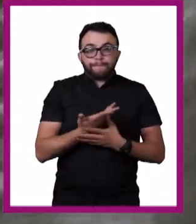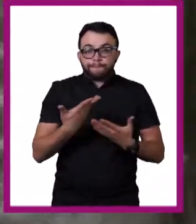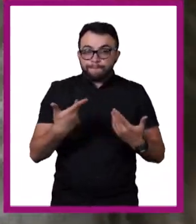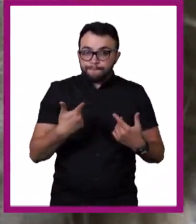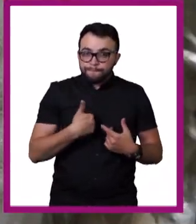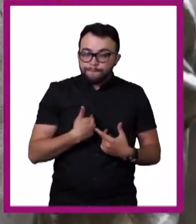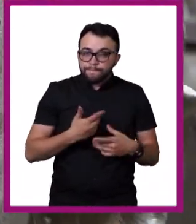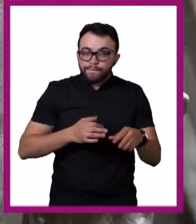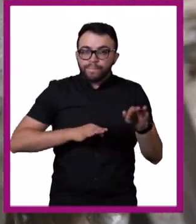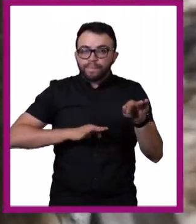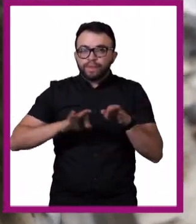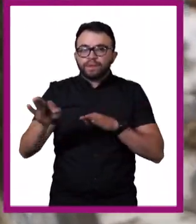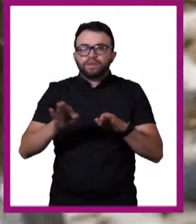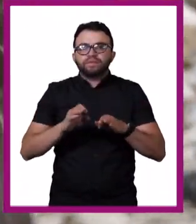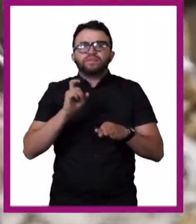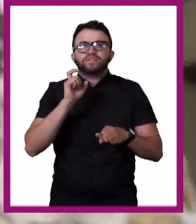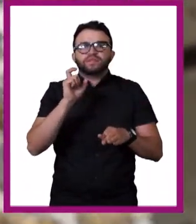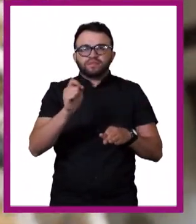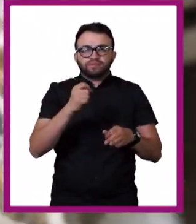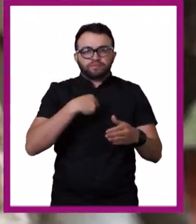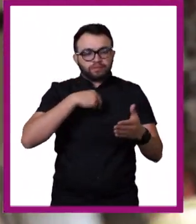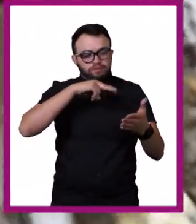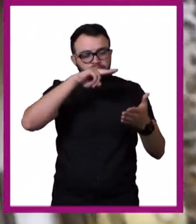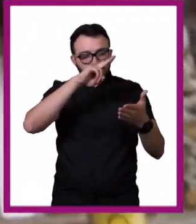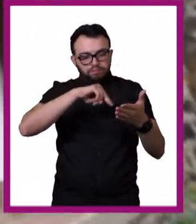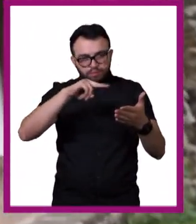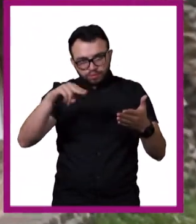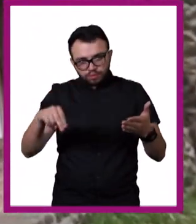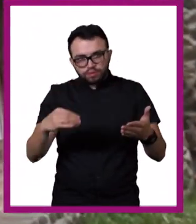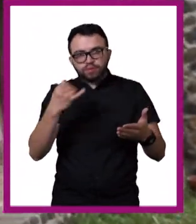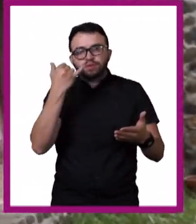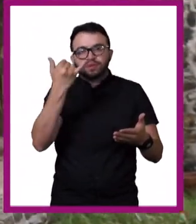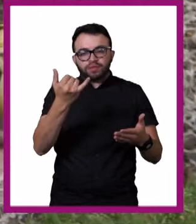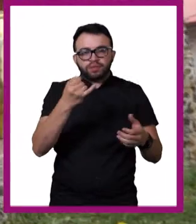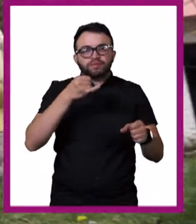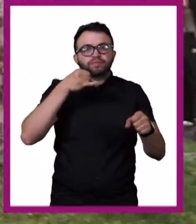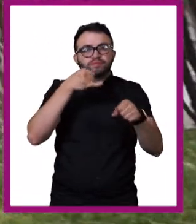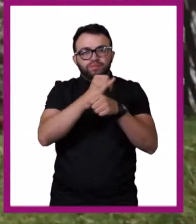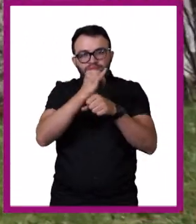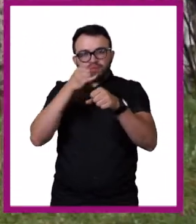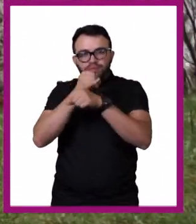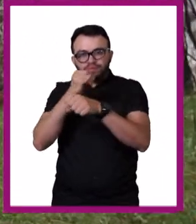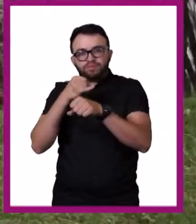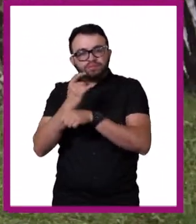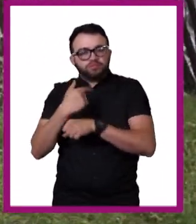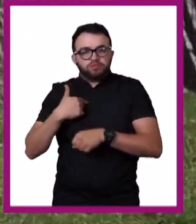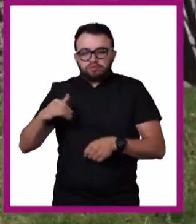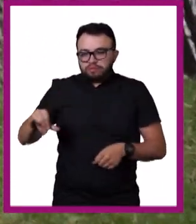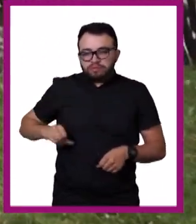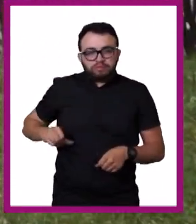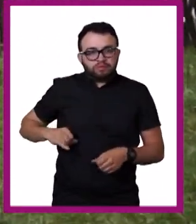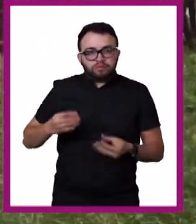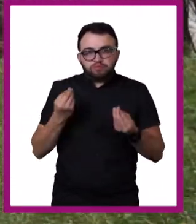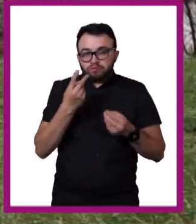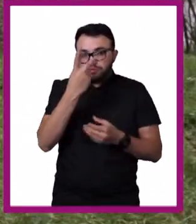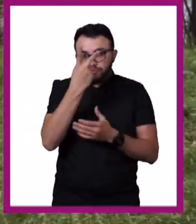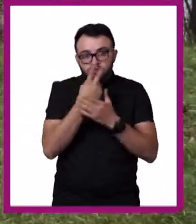he trabajado con la técnica de la pintura y con la técnica de la escultura con el mismo interés durante muchos